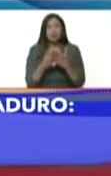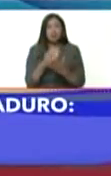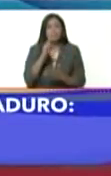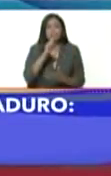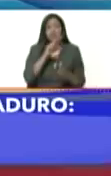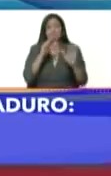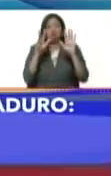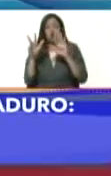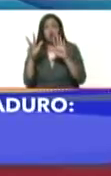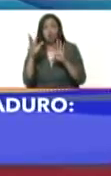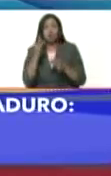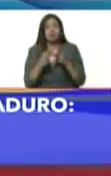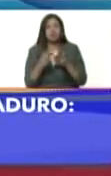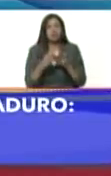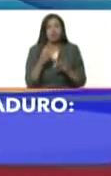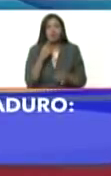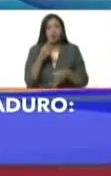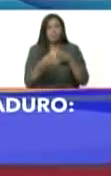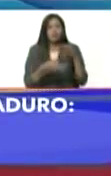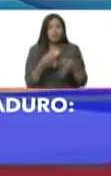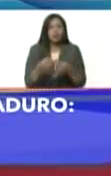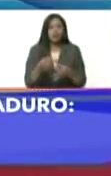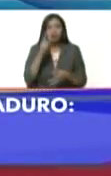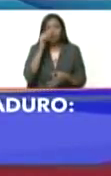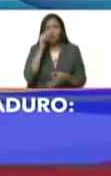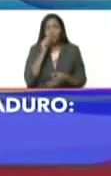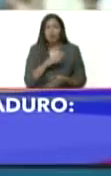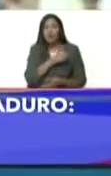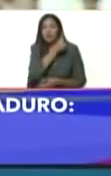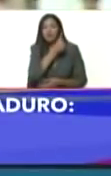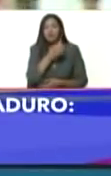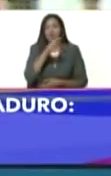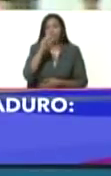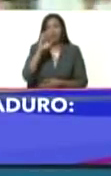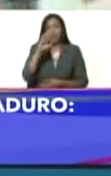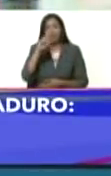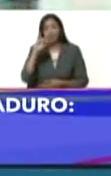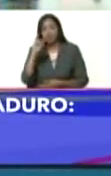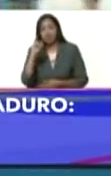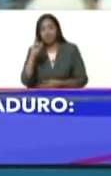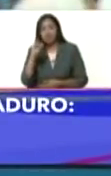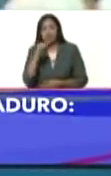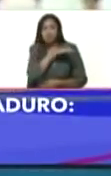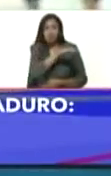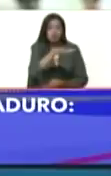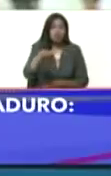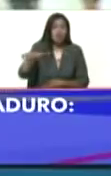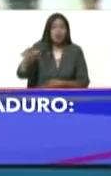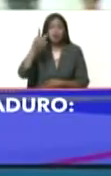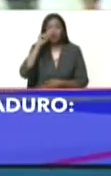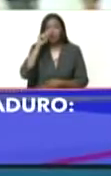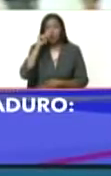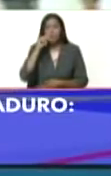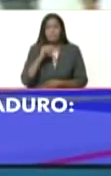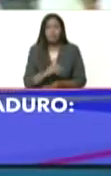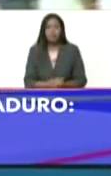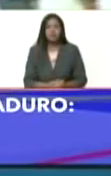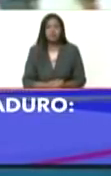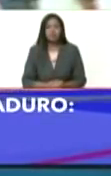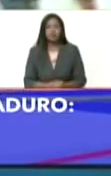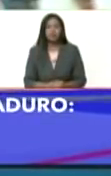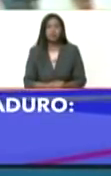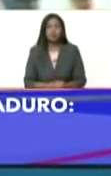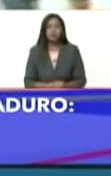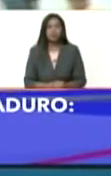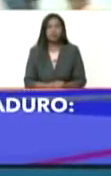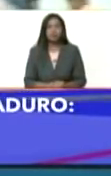28 de septiembre. Ya estaba hablando yo con el jefe de la REDI de los Llanos, Mayor General Silva Ponte.